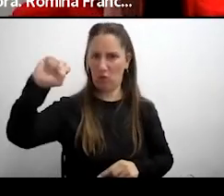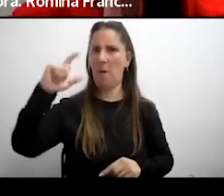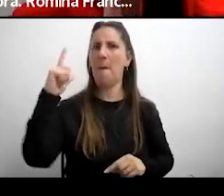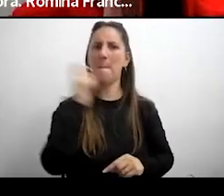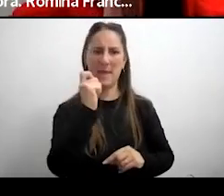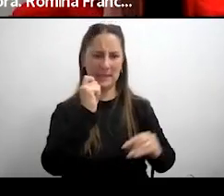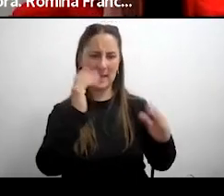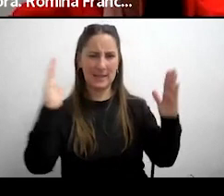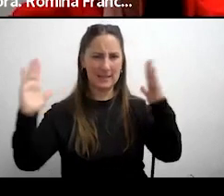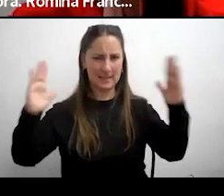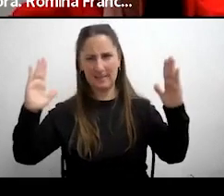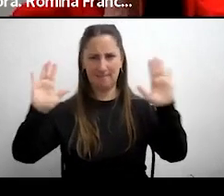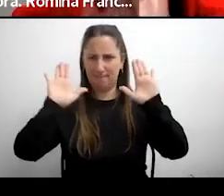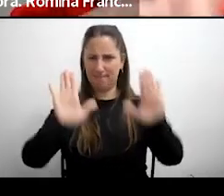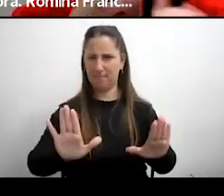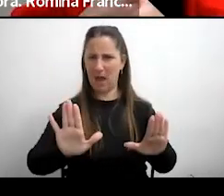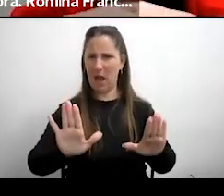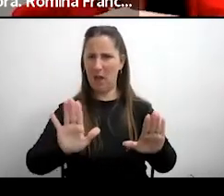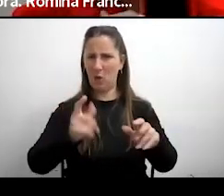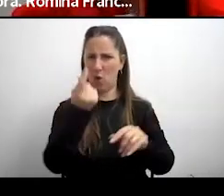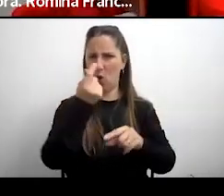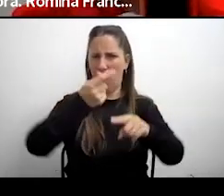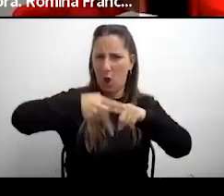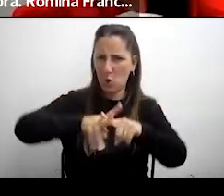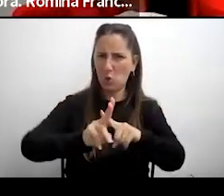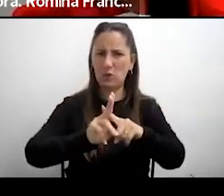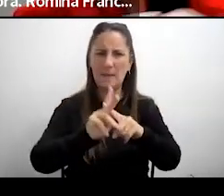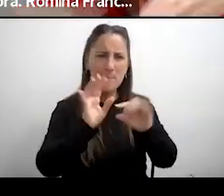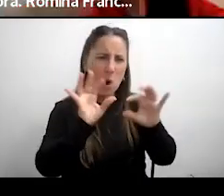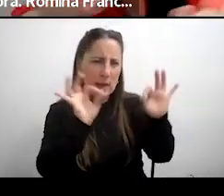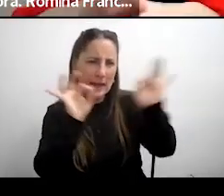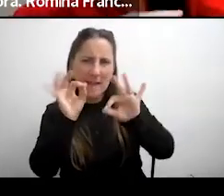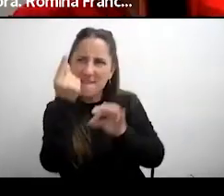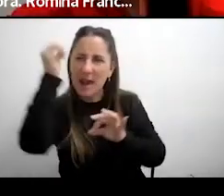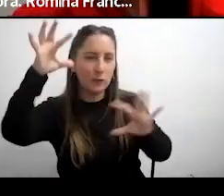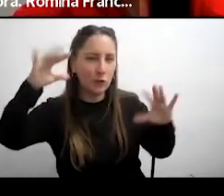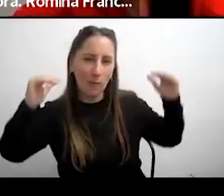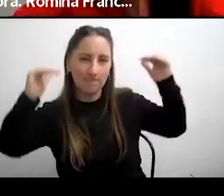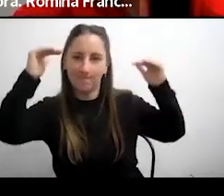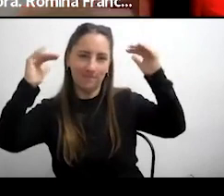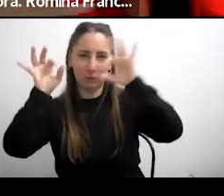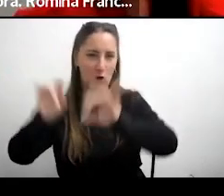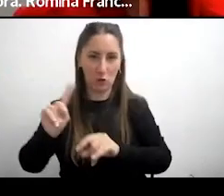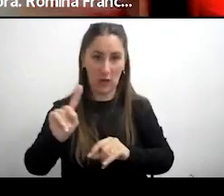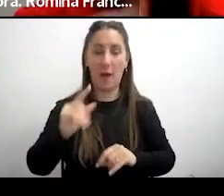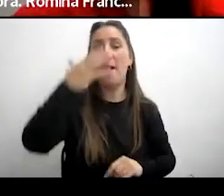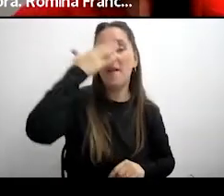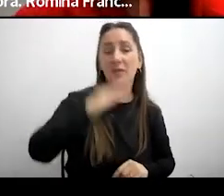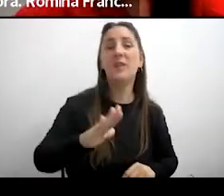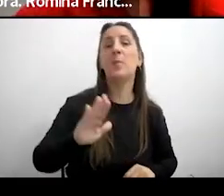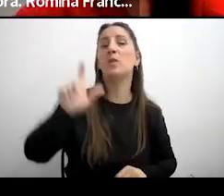ahí congelado el ajuste porque no se llegaba a los parámetros de inflación, y después ya todos los que son sujetos